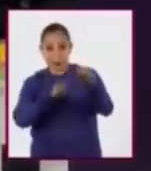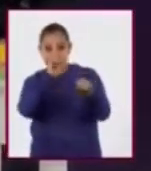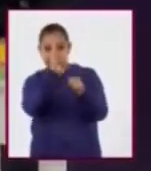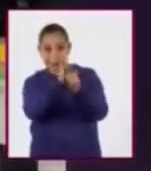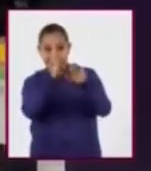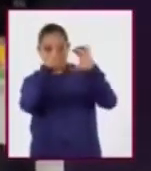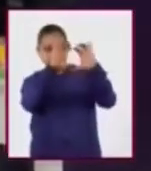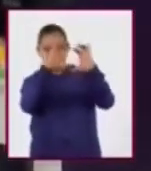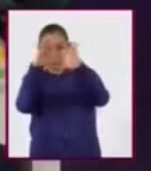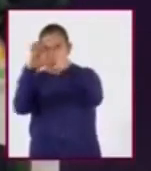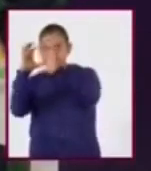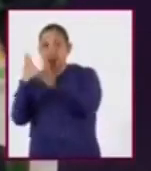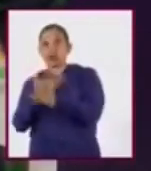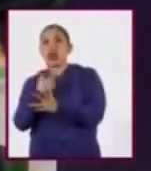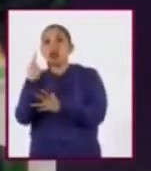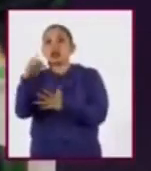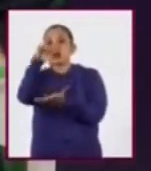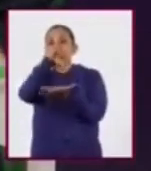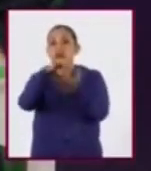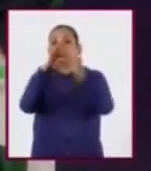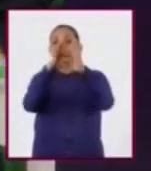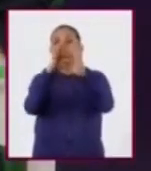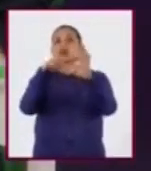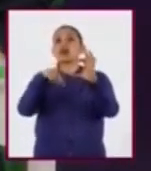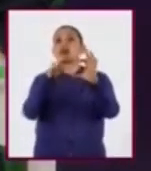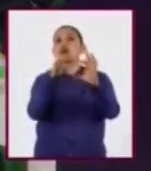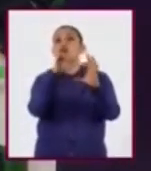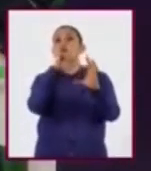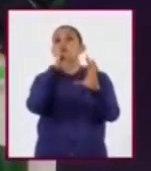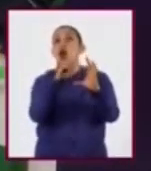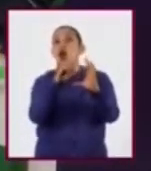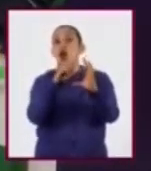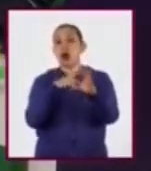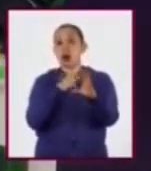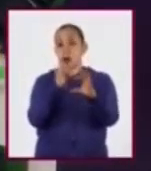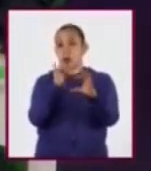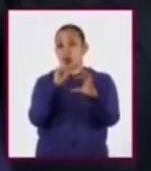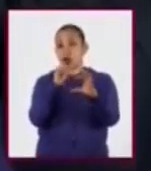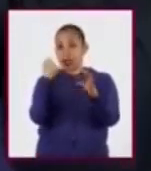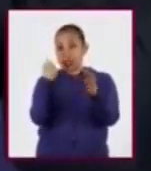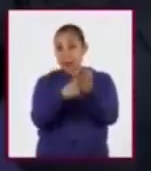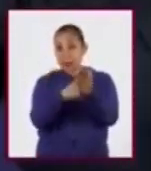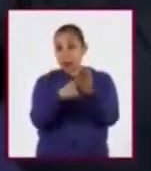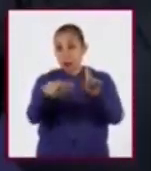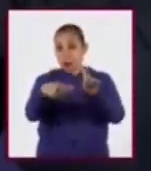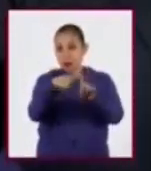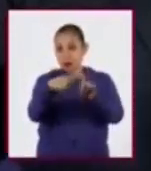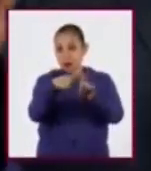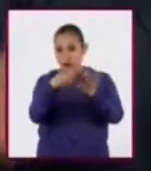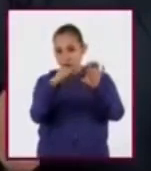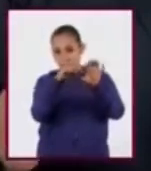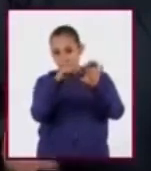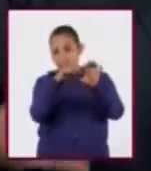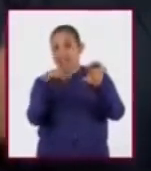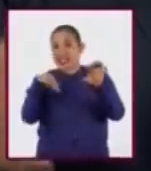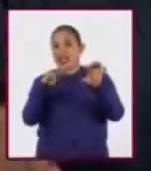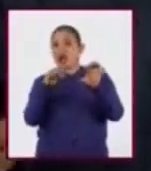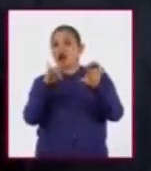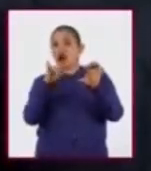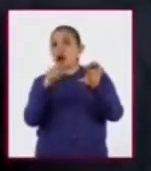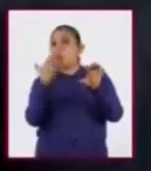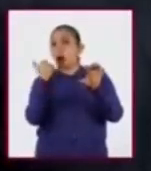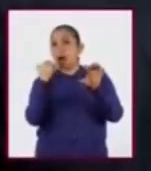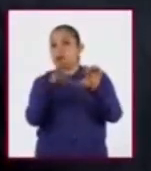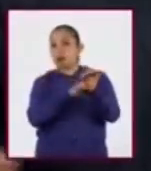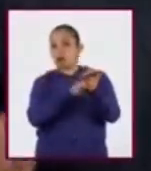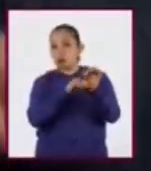elementos químicos tienen un núcleo formado por protones con carga positiva y neutrones sin